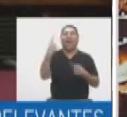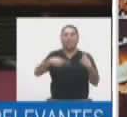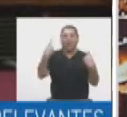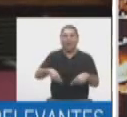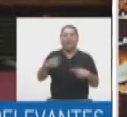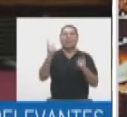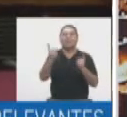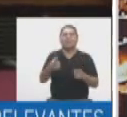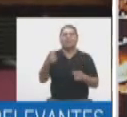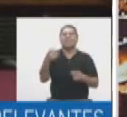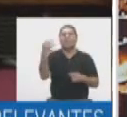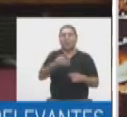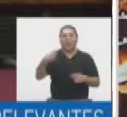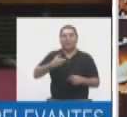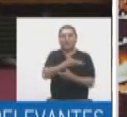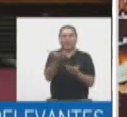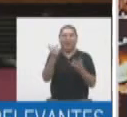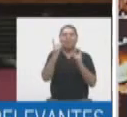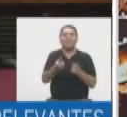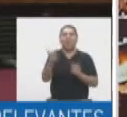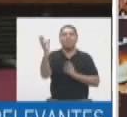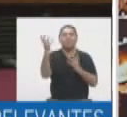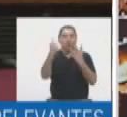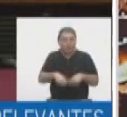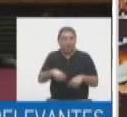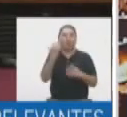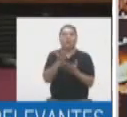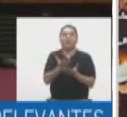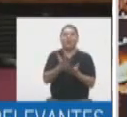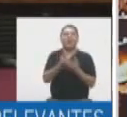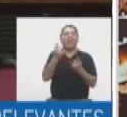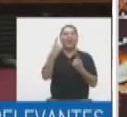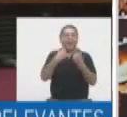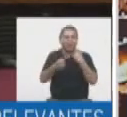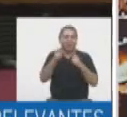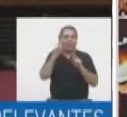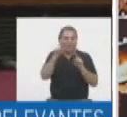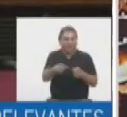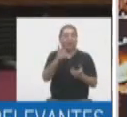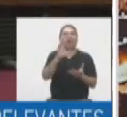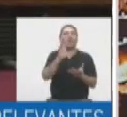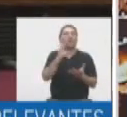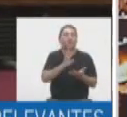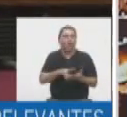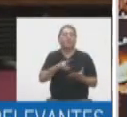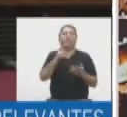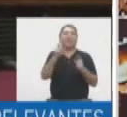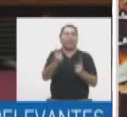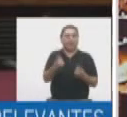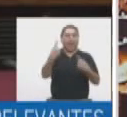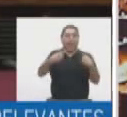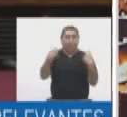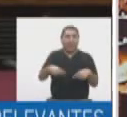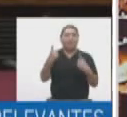una lucha más ferviente como por ejemplo aerolíneas argentinas Como por ejemplo correo argentino